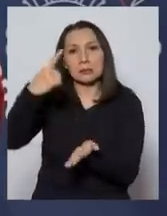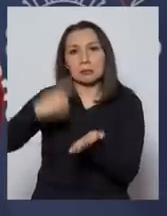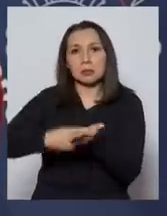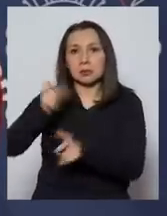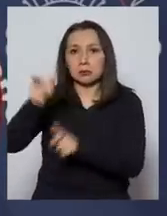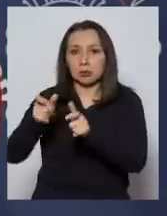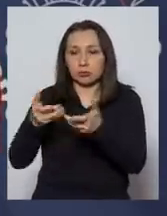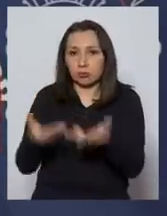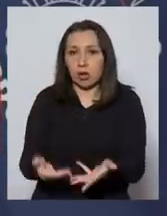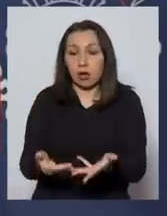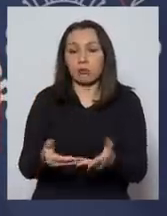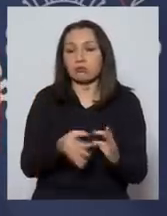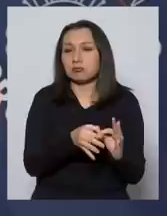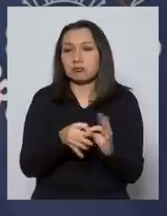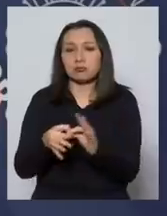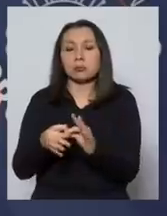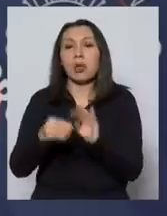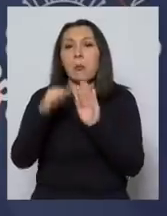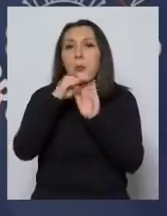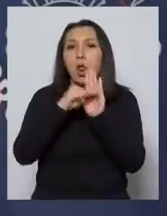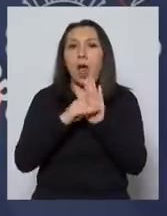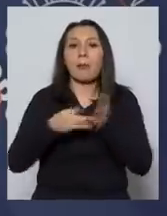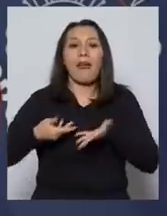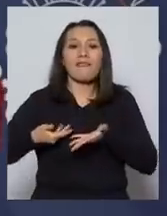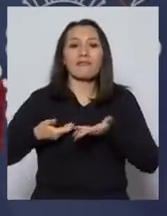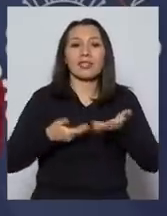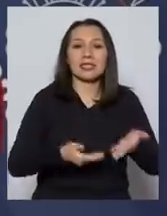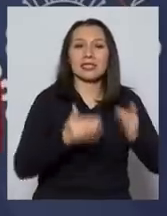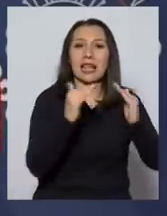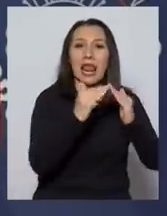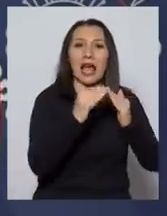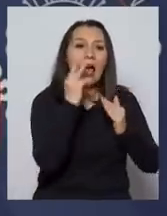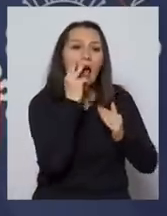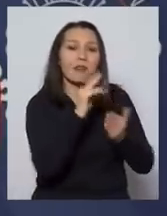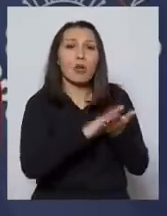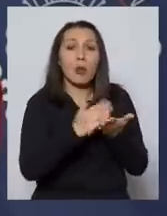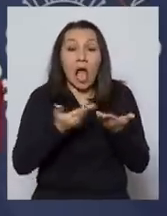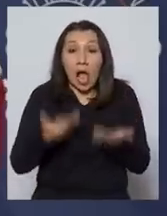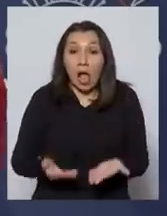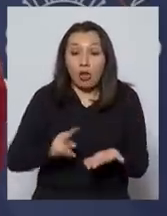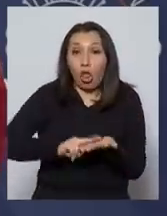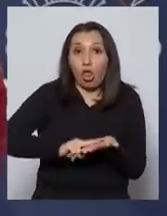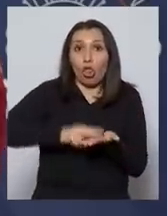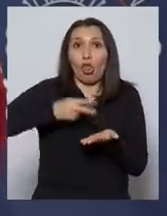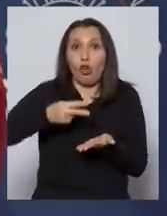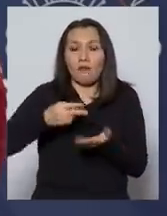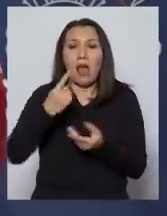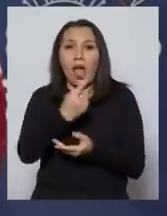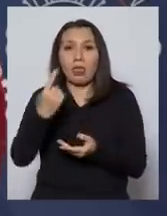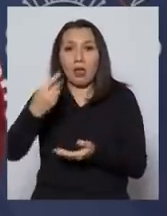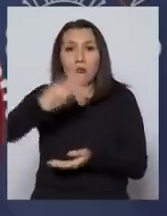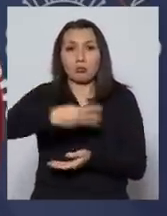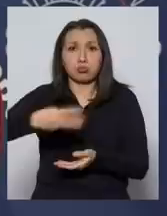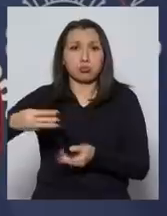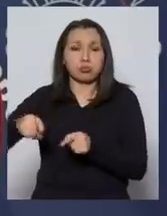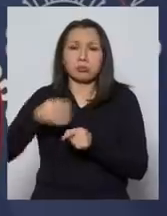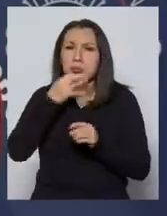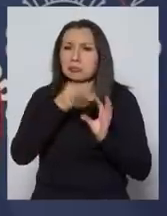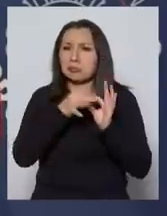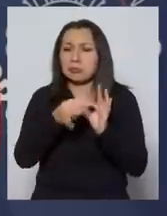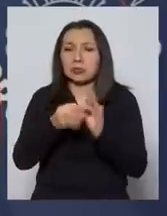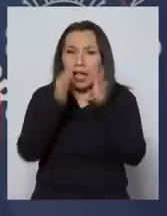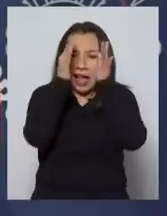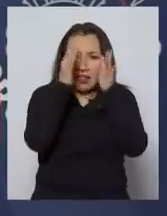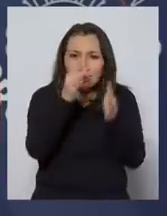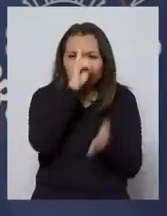pacientes. Estamos hablando de un programa de visita domiciliaria que se ha duplicado en cada uno de los municipios. Estamos hablando de una